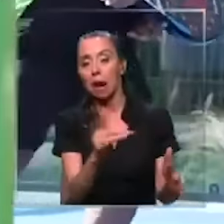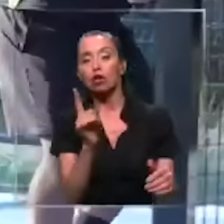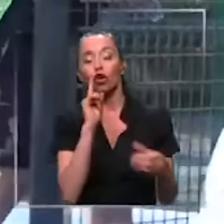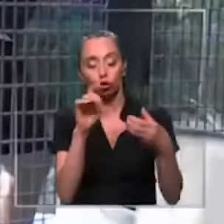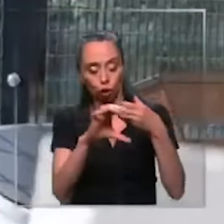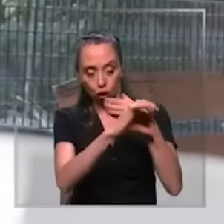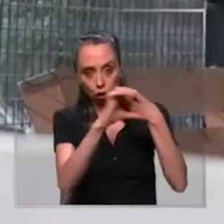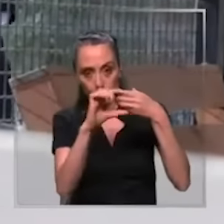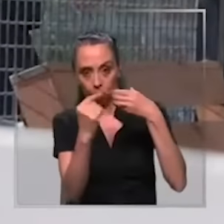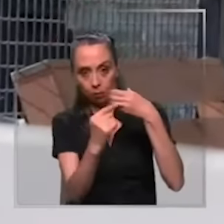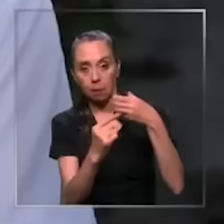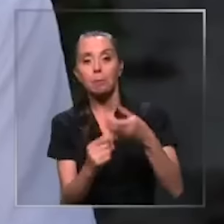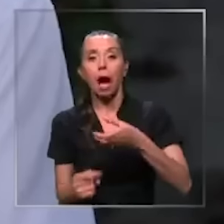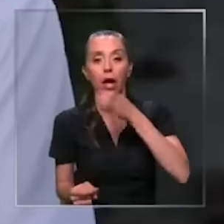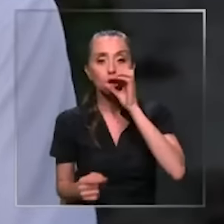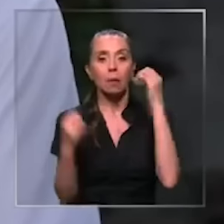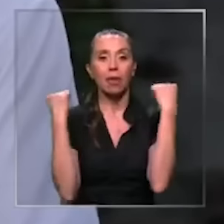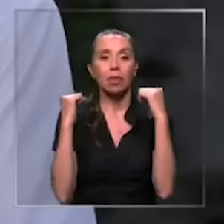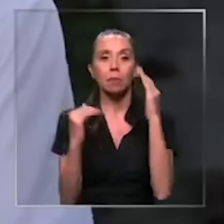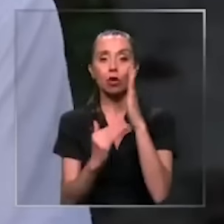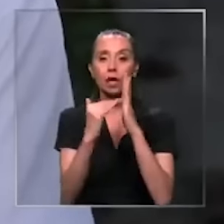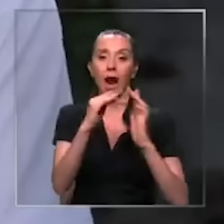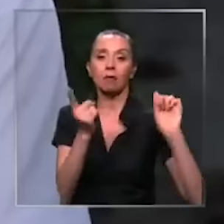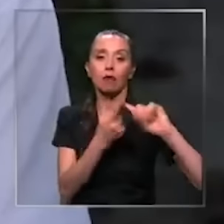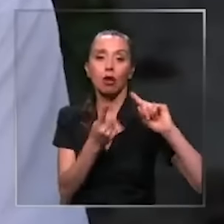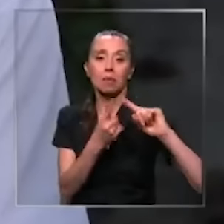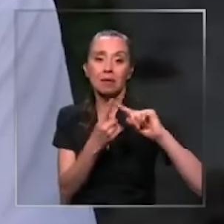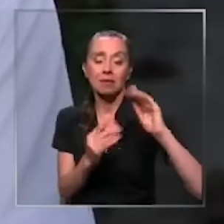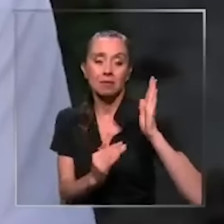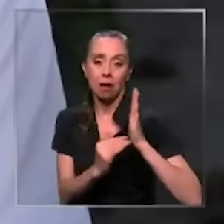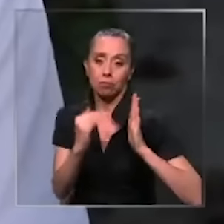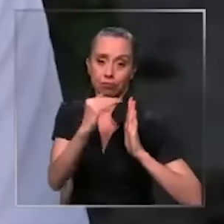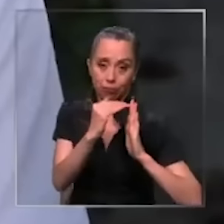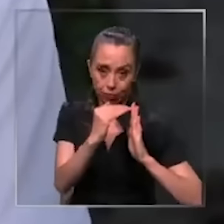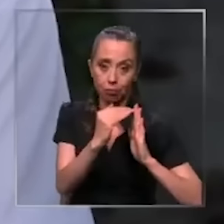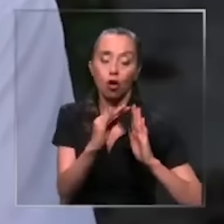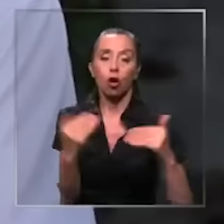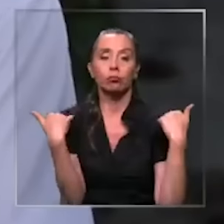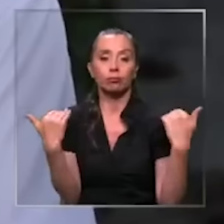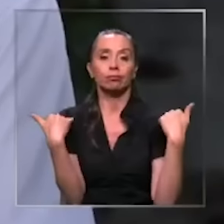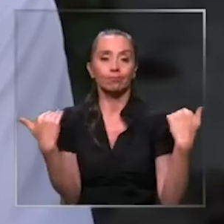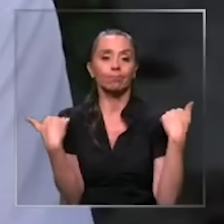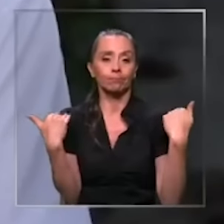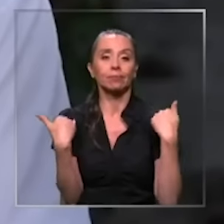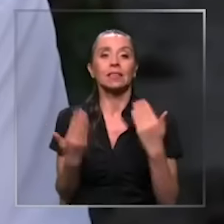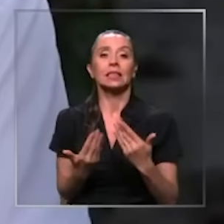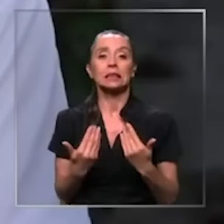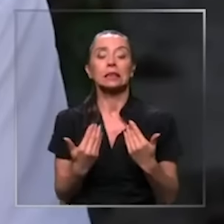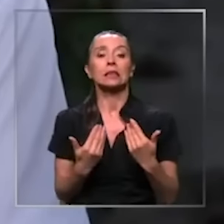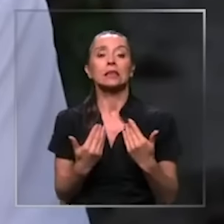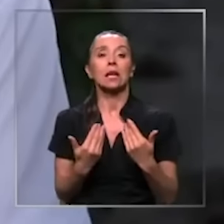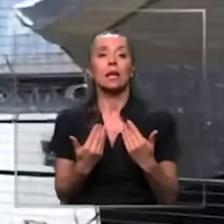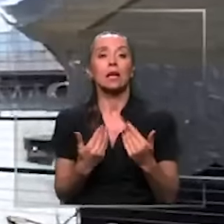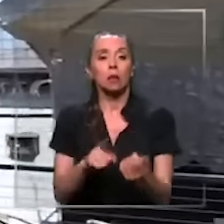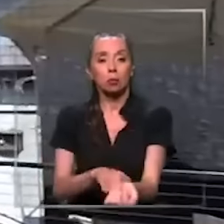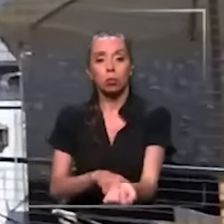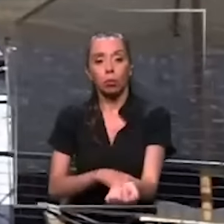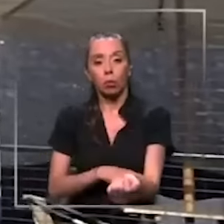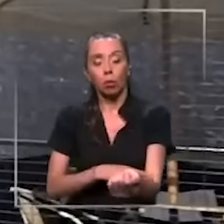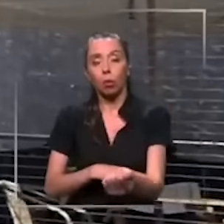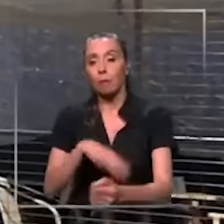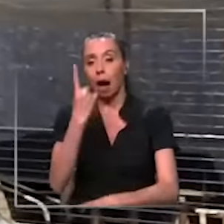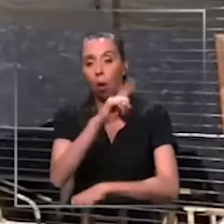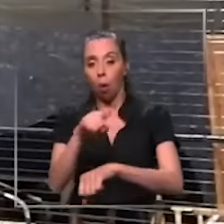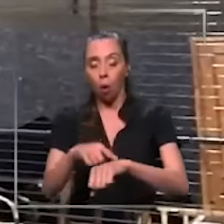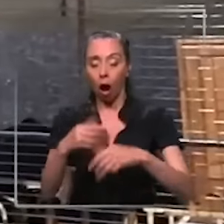indicación, que es en el deporte de alto rendimiento o en aquella actividad física que demande un desgaste prolongado, es decir, más